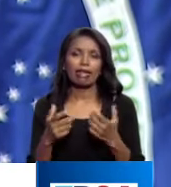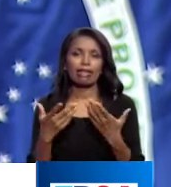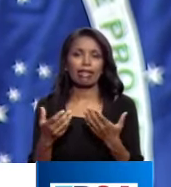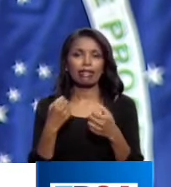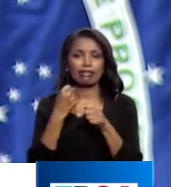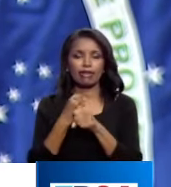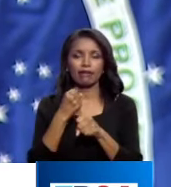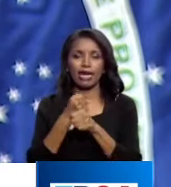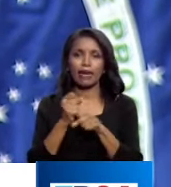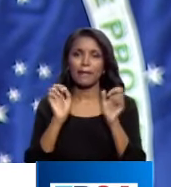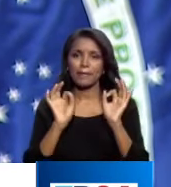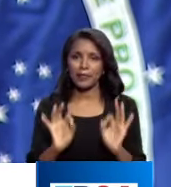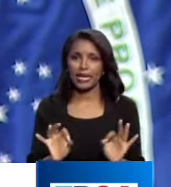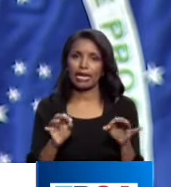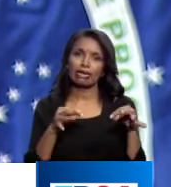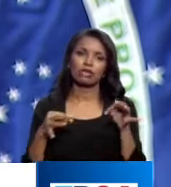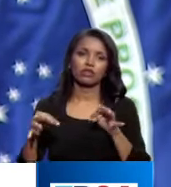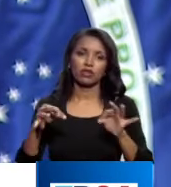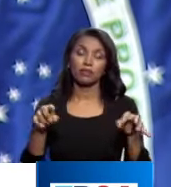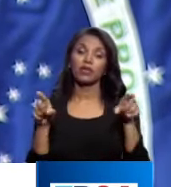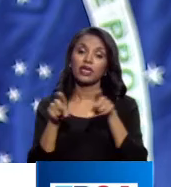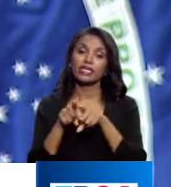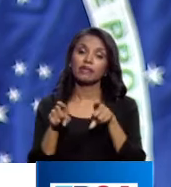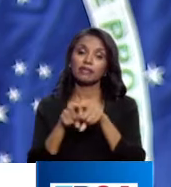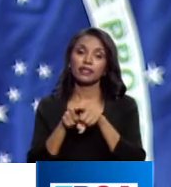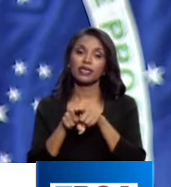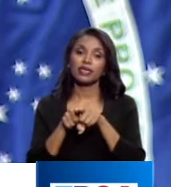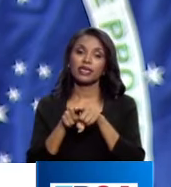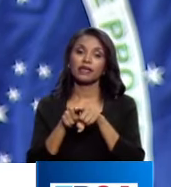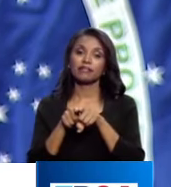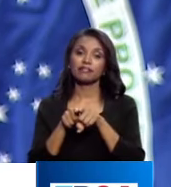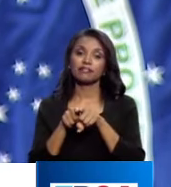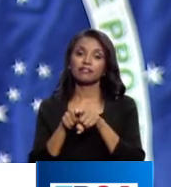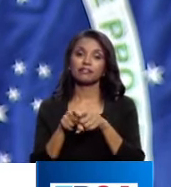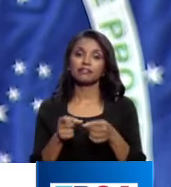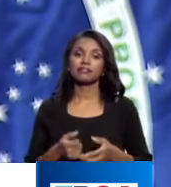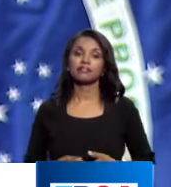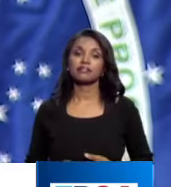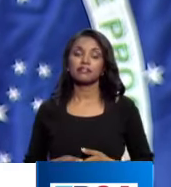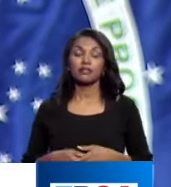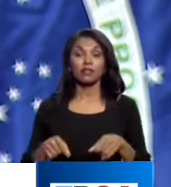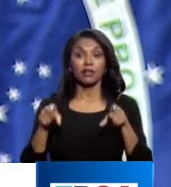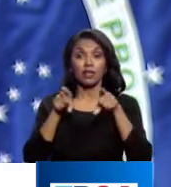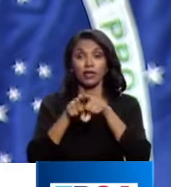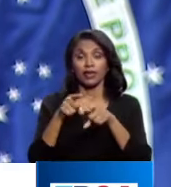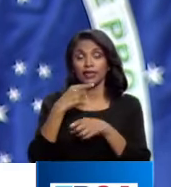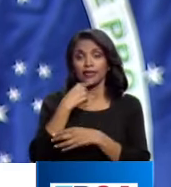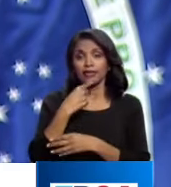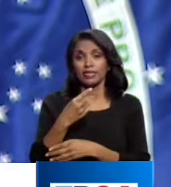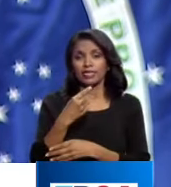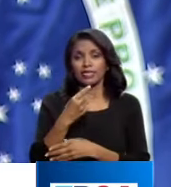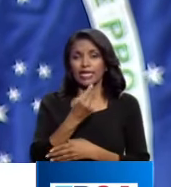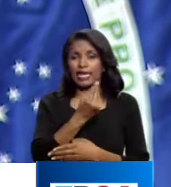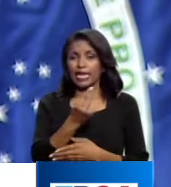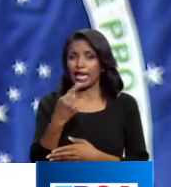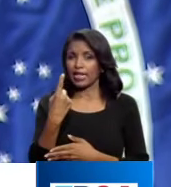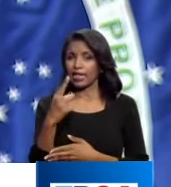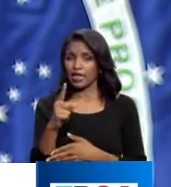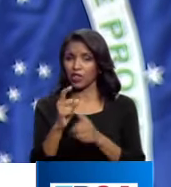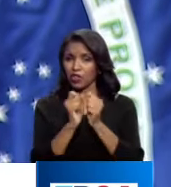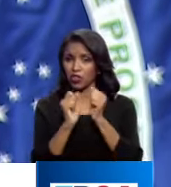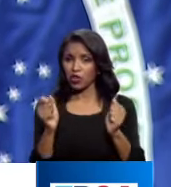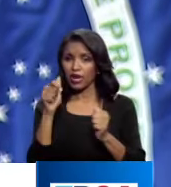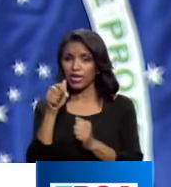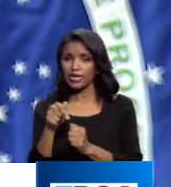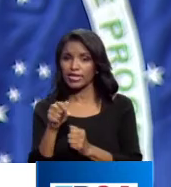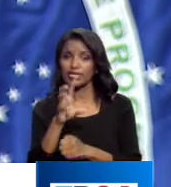del sector turístico. Y en ese sentido, hay que resaltar que nos han indicado que por cada dólar invertido